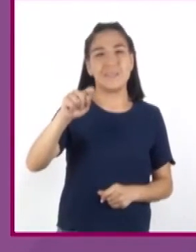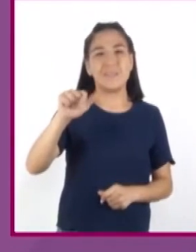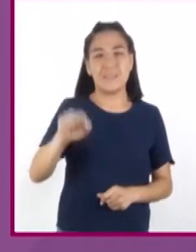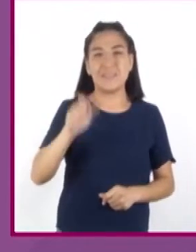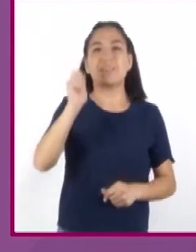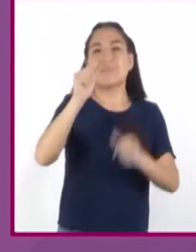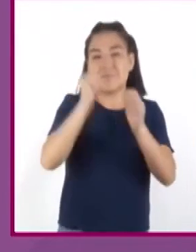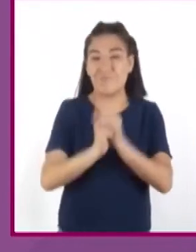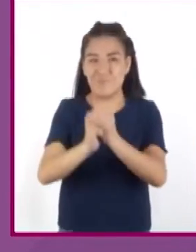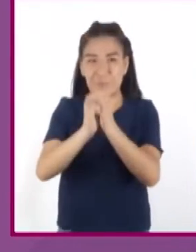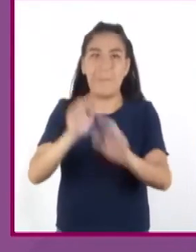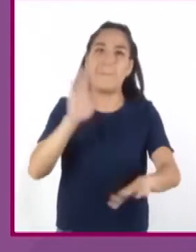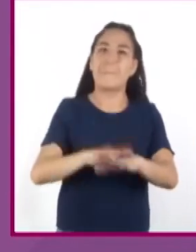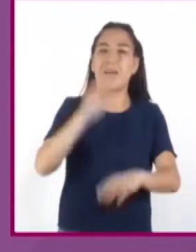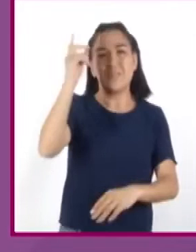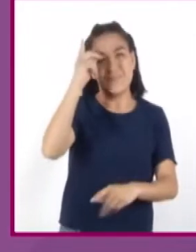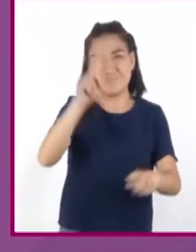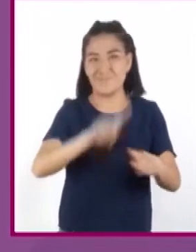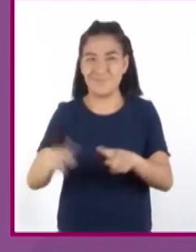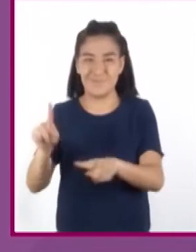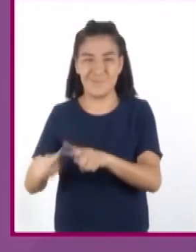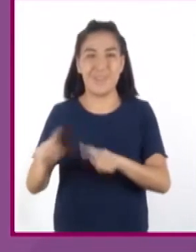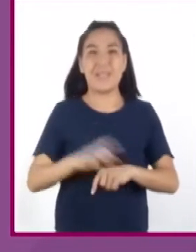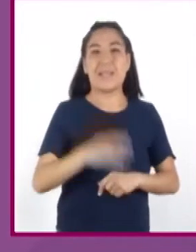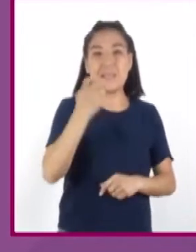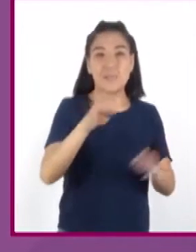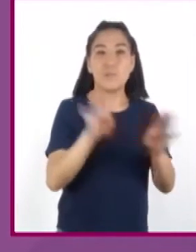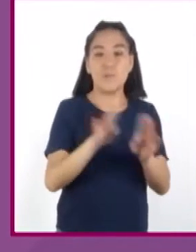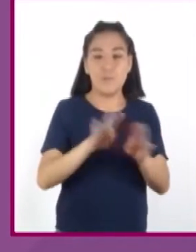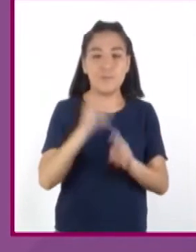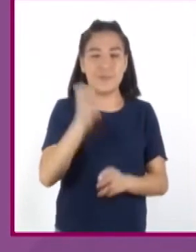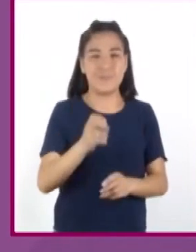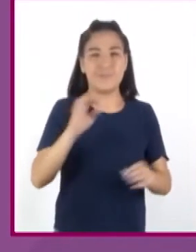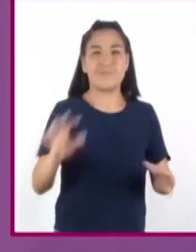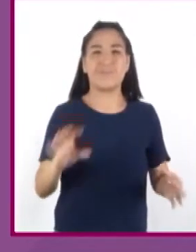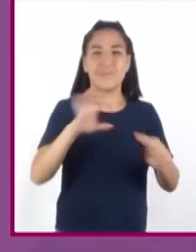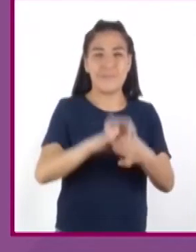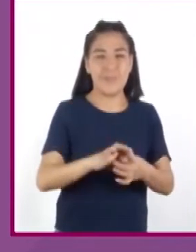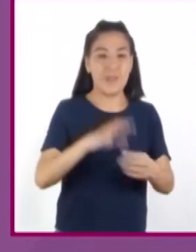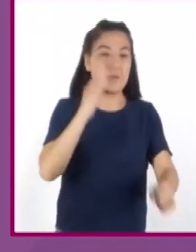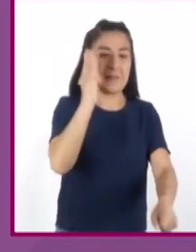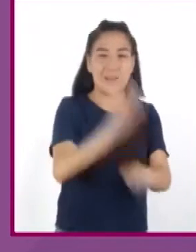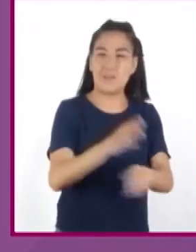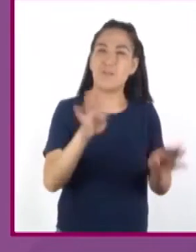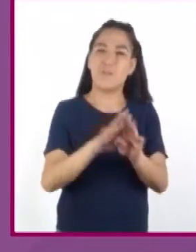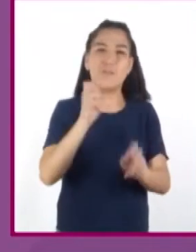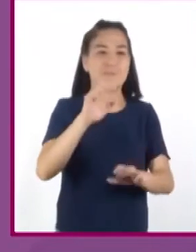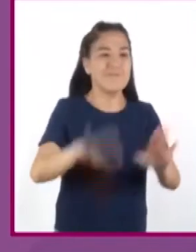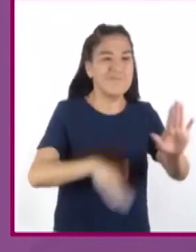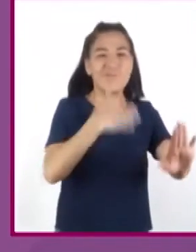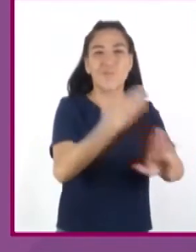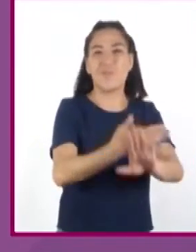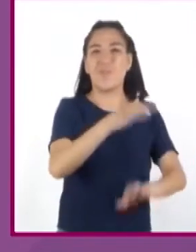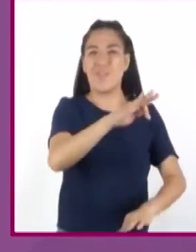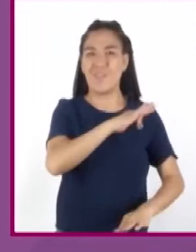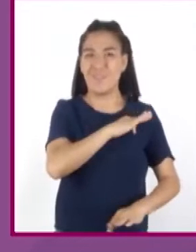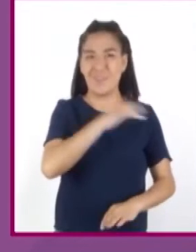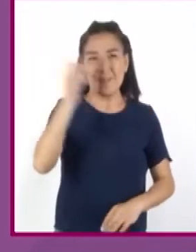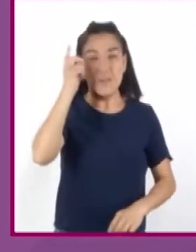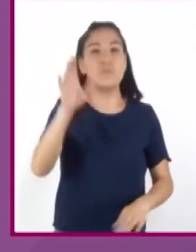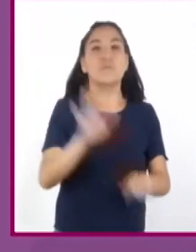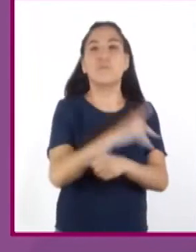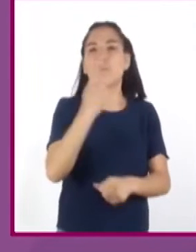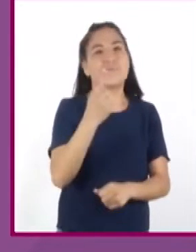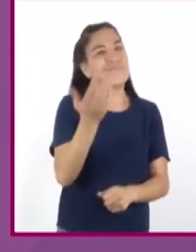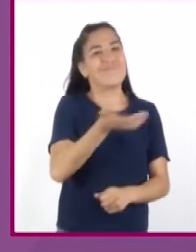a más de una deidad. A estas creencias los misioneros las clasificaron como delitos en contra de la fe porque no estaban